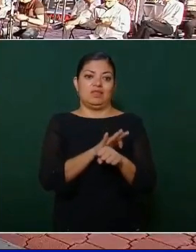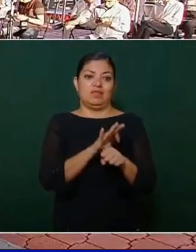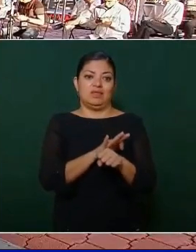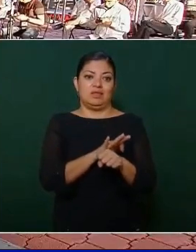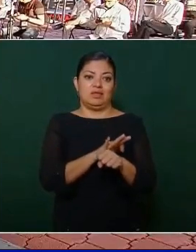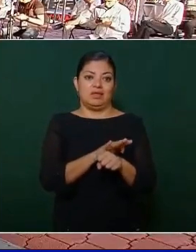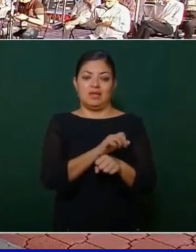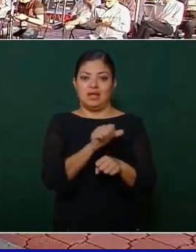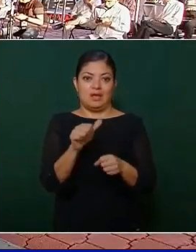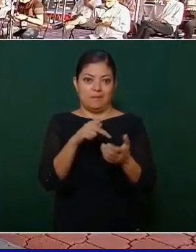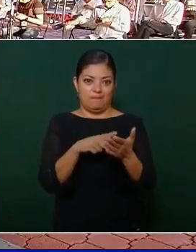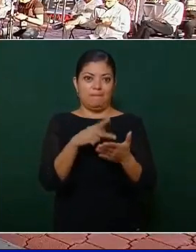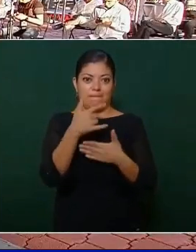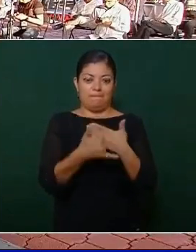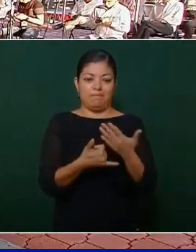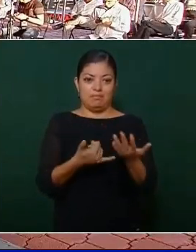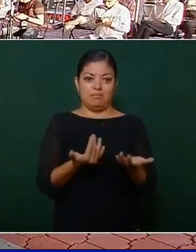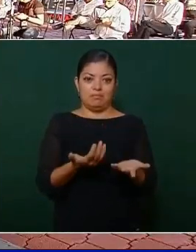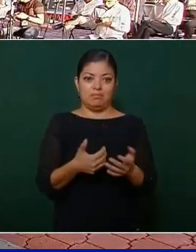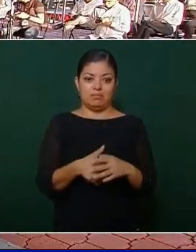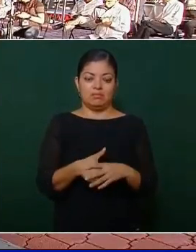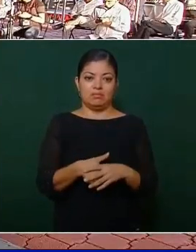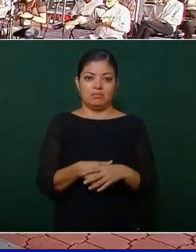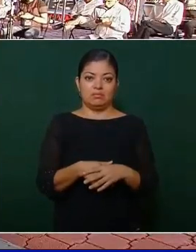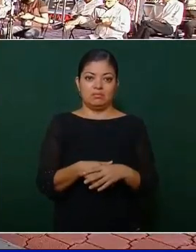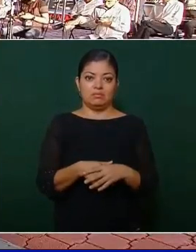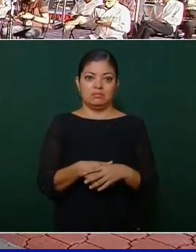a nuestro proyecto.